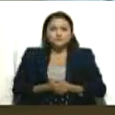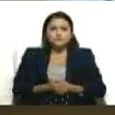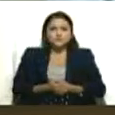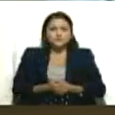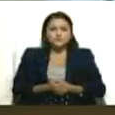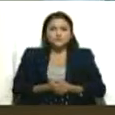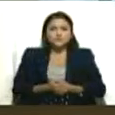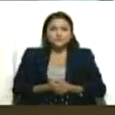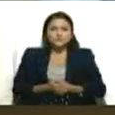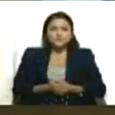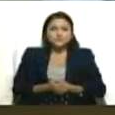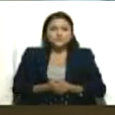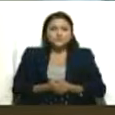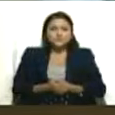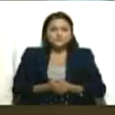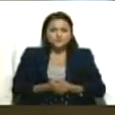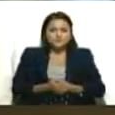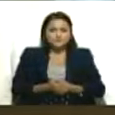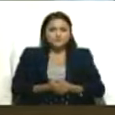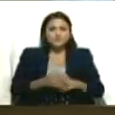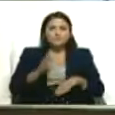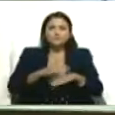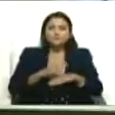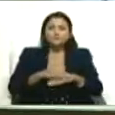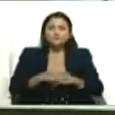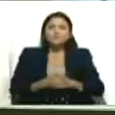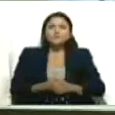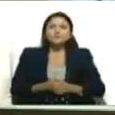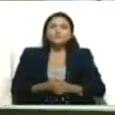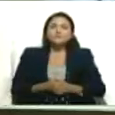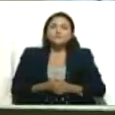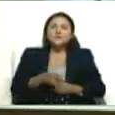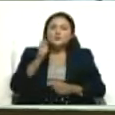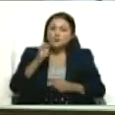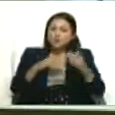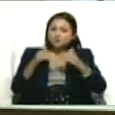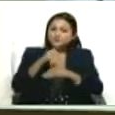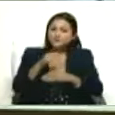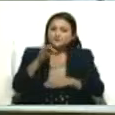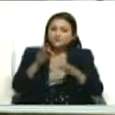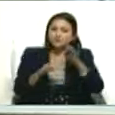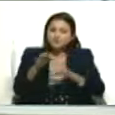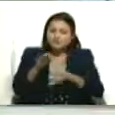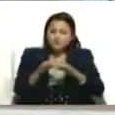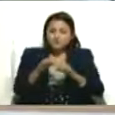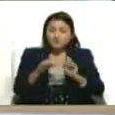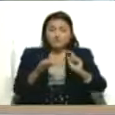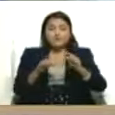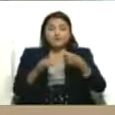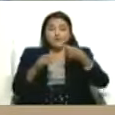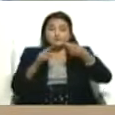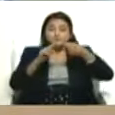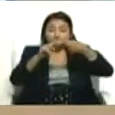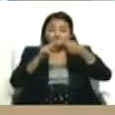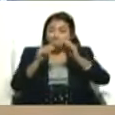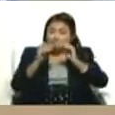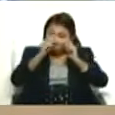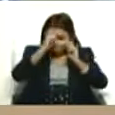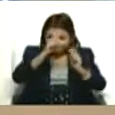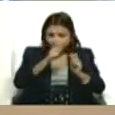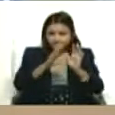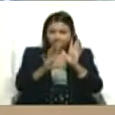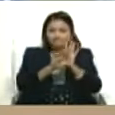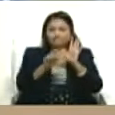Siendo el Tribunal Supremo de Justicia el máximo y último intérprete de la Constitución de la